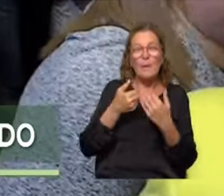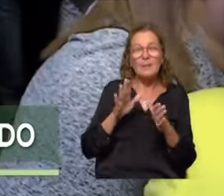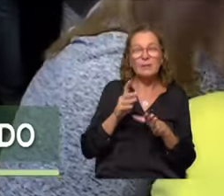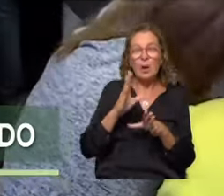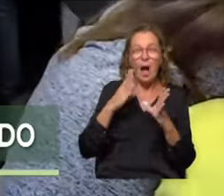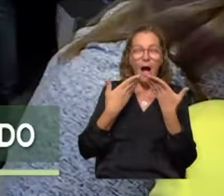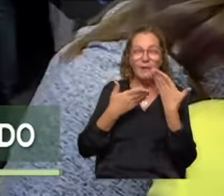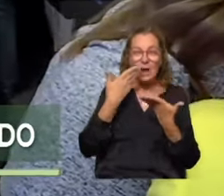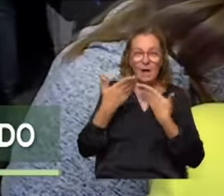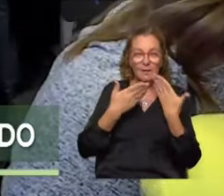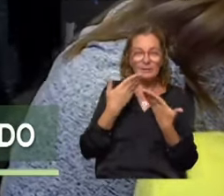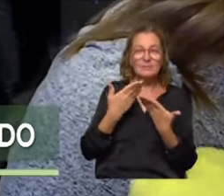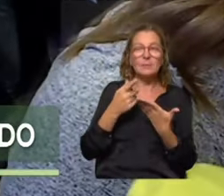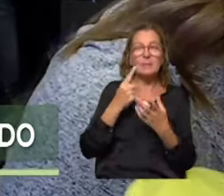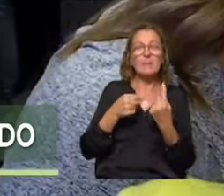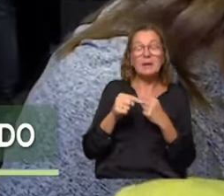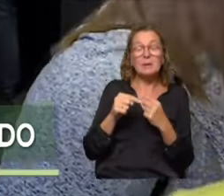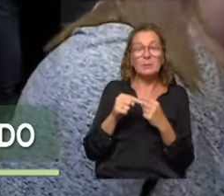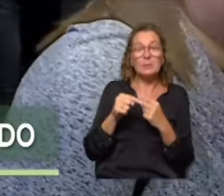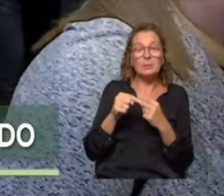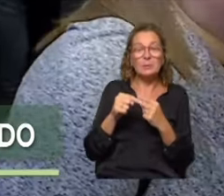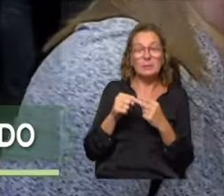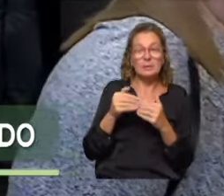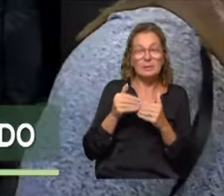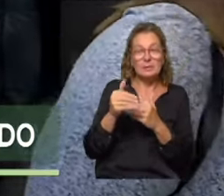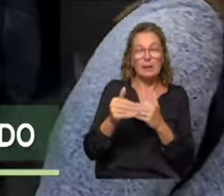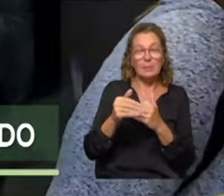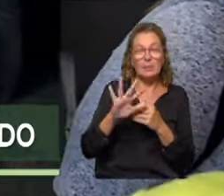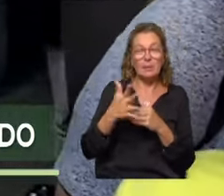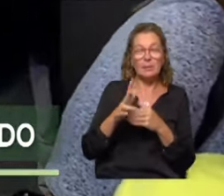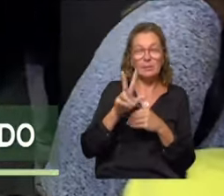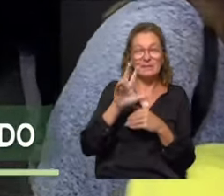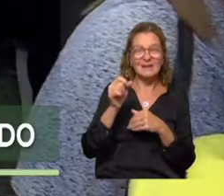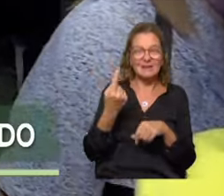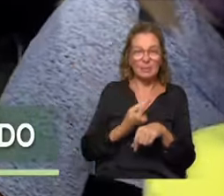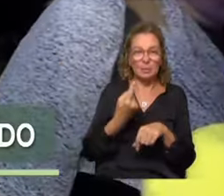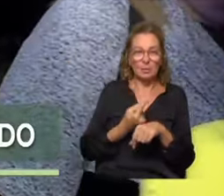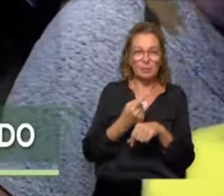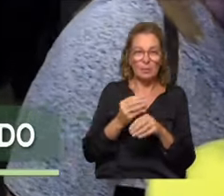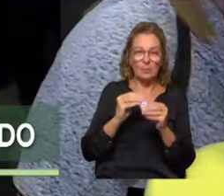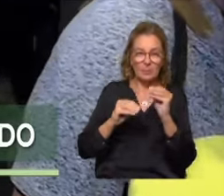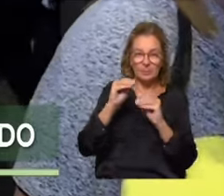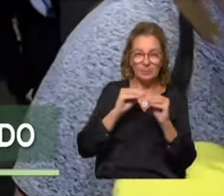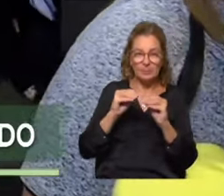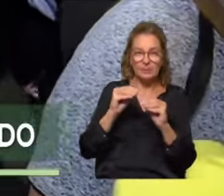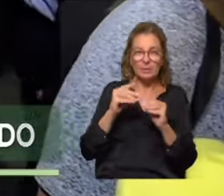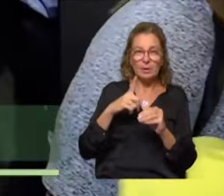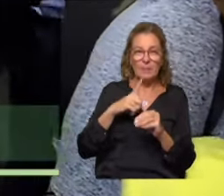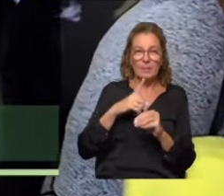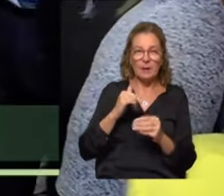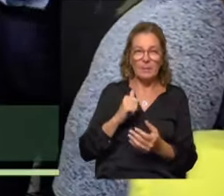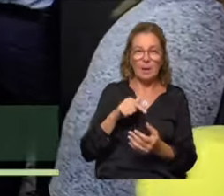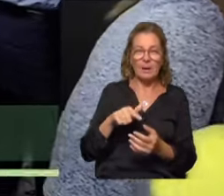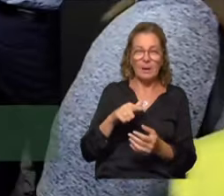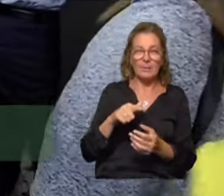locución del precandidato, que se extenderá aproximadamente por 30 minutos, es un poco lo planificado, así que nos quedamos para acá